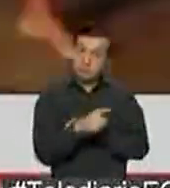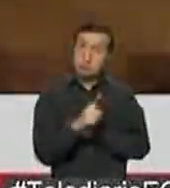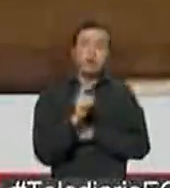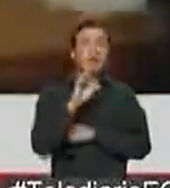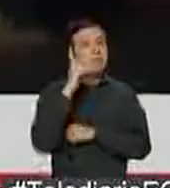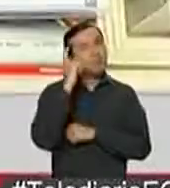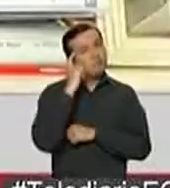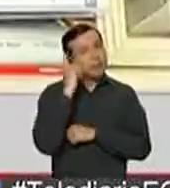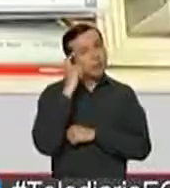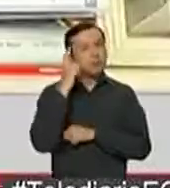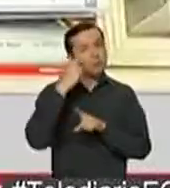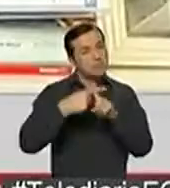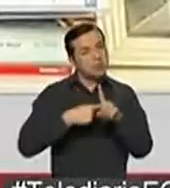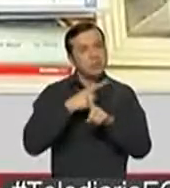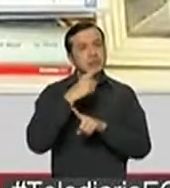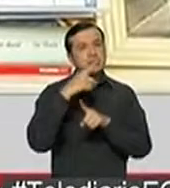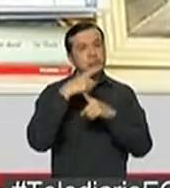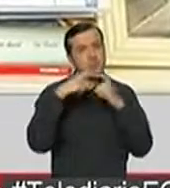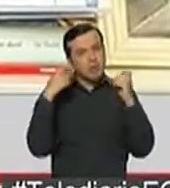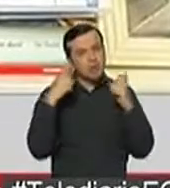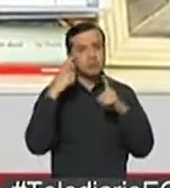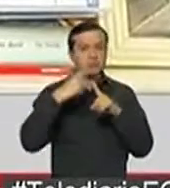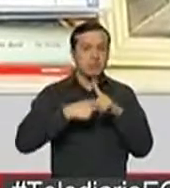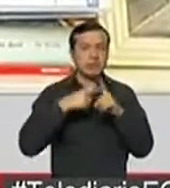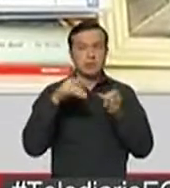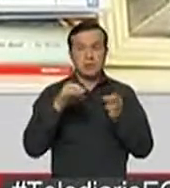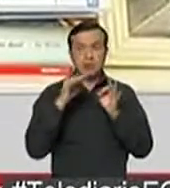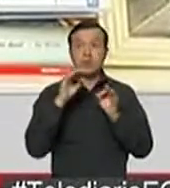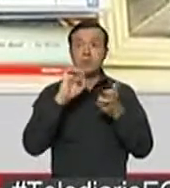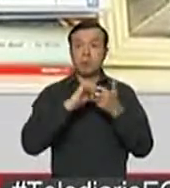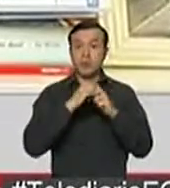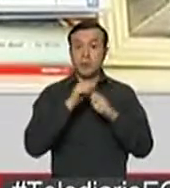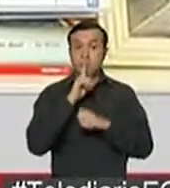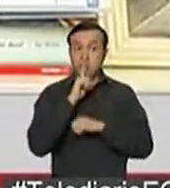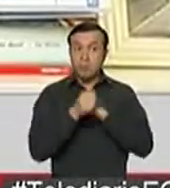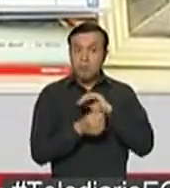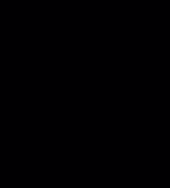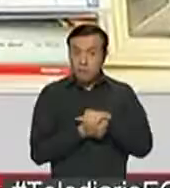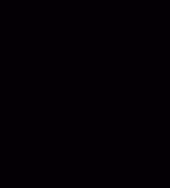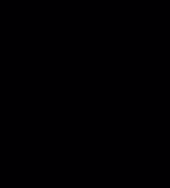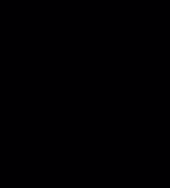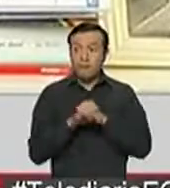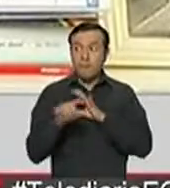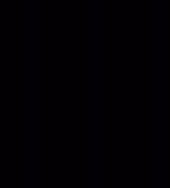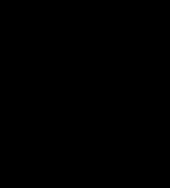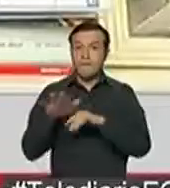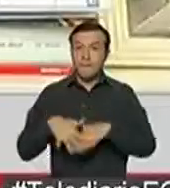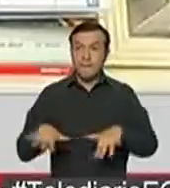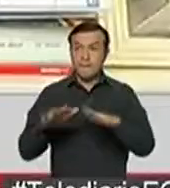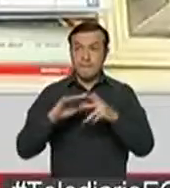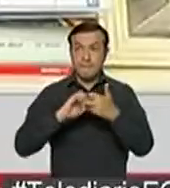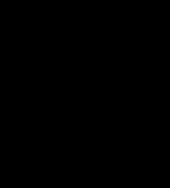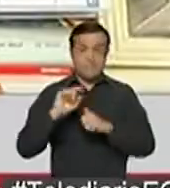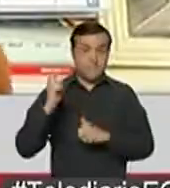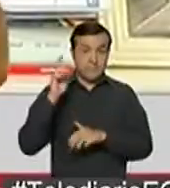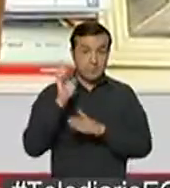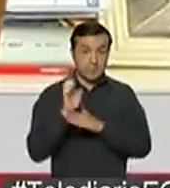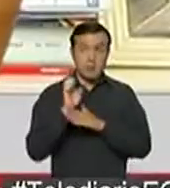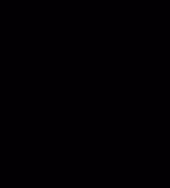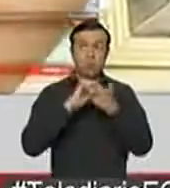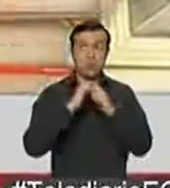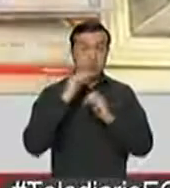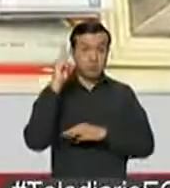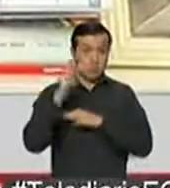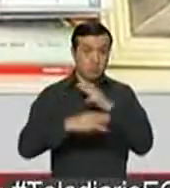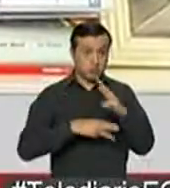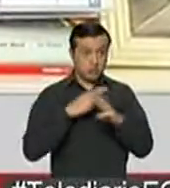febrero o mediados de marzo podríamos tener ley. El problema de la pesca ilegal, la tarjeta amarilla que tenemos, es un problema solo del Ecuador, es un problema